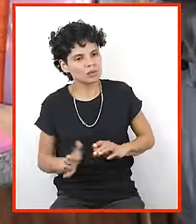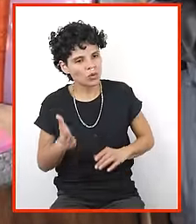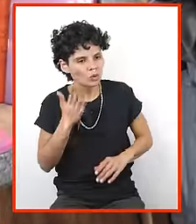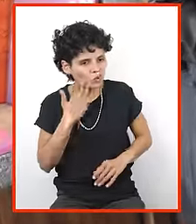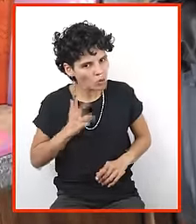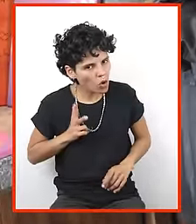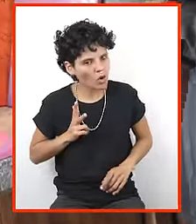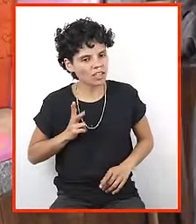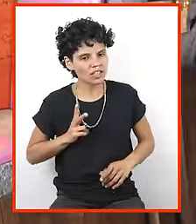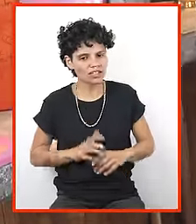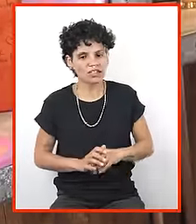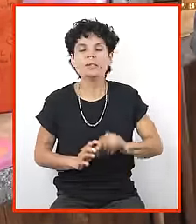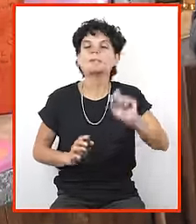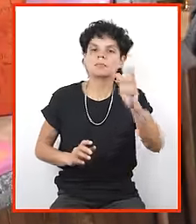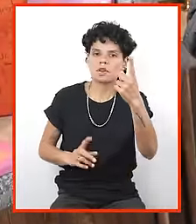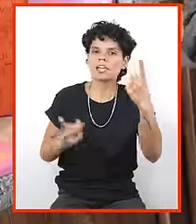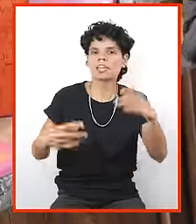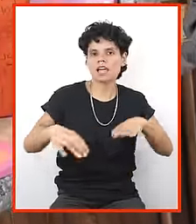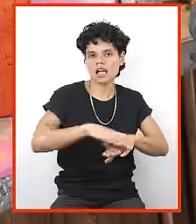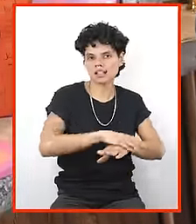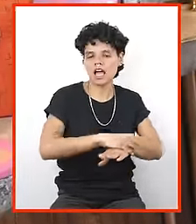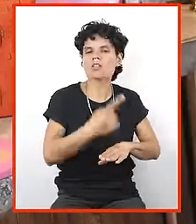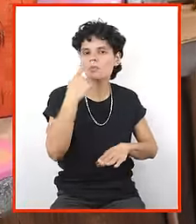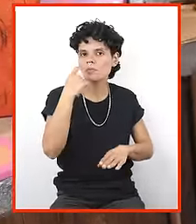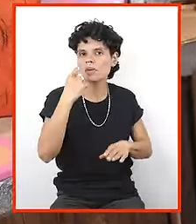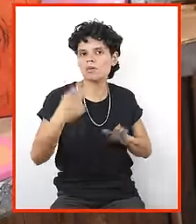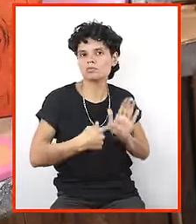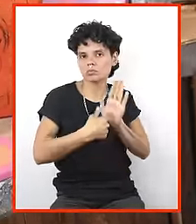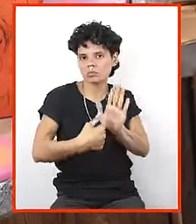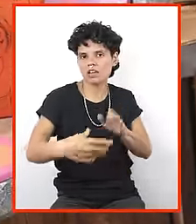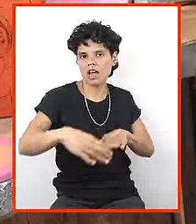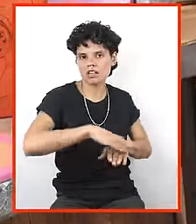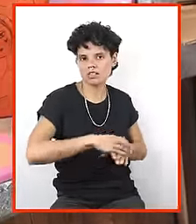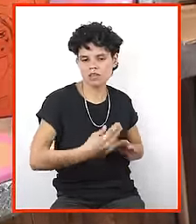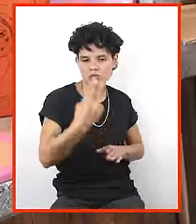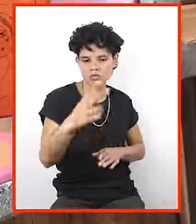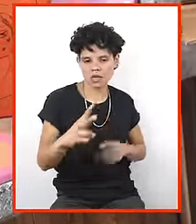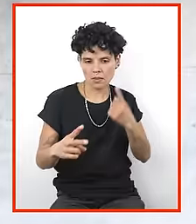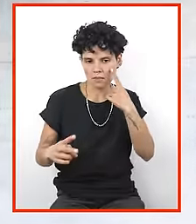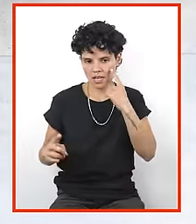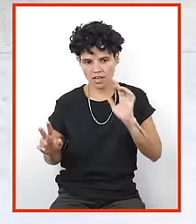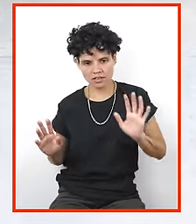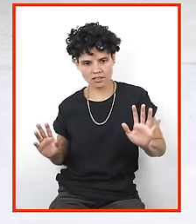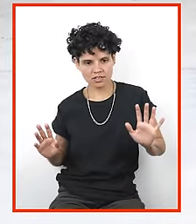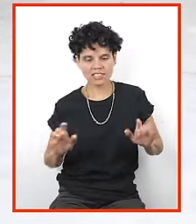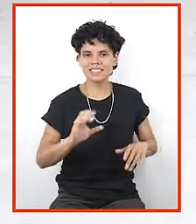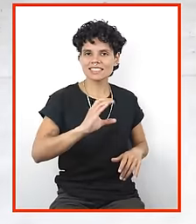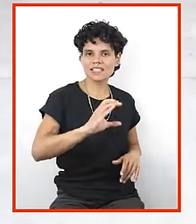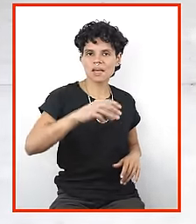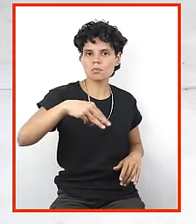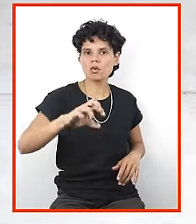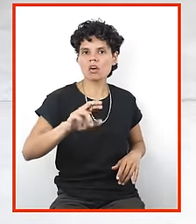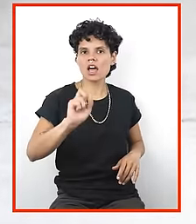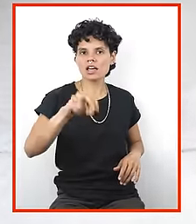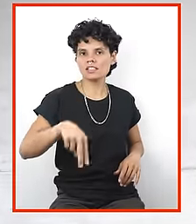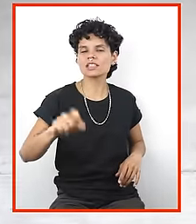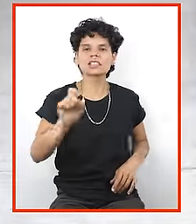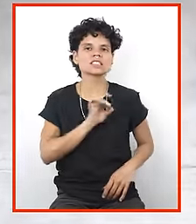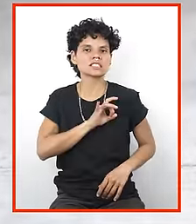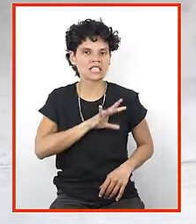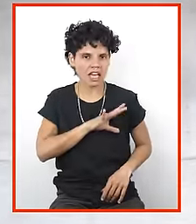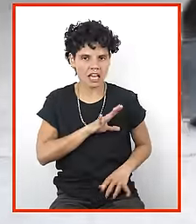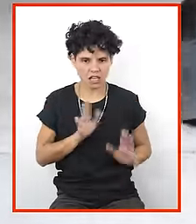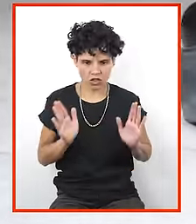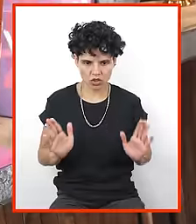mal. Oye, aquí hacemos nuestra sección calzado. Ah, calzado. Calzado. ¿Con qué calzado viniste hoy? Mira. Ah, mira, wow, C. Morán. Wow, pero diseño qué...